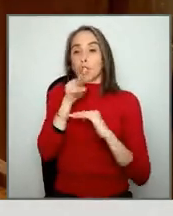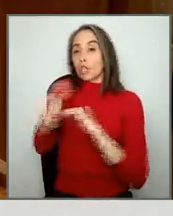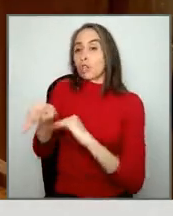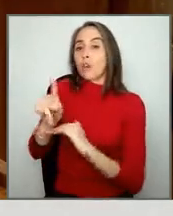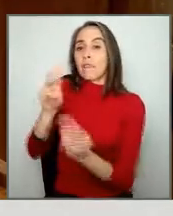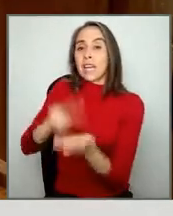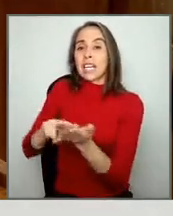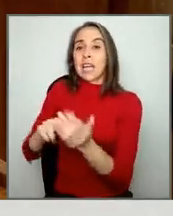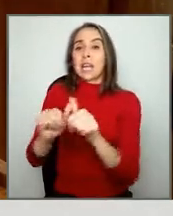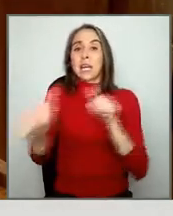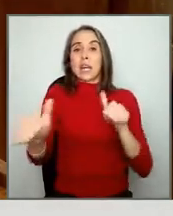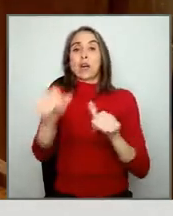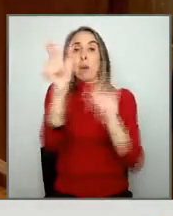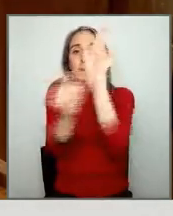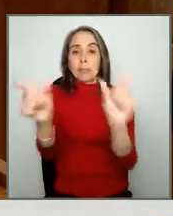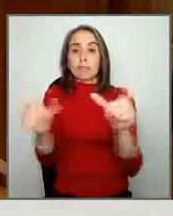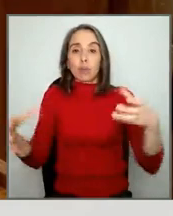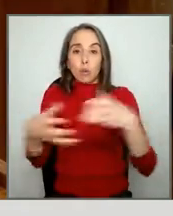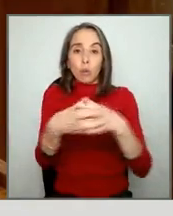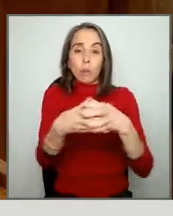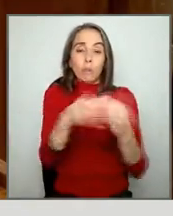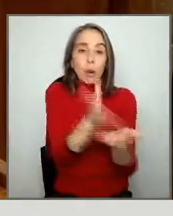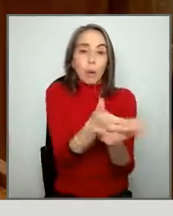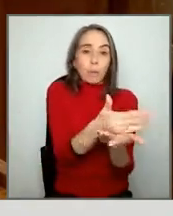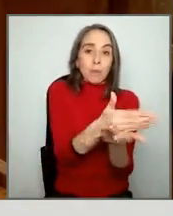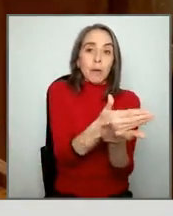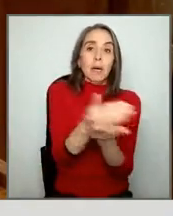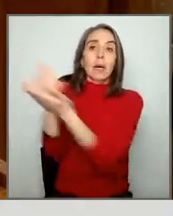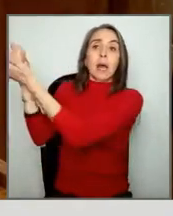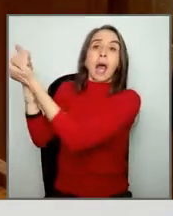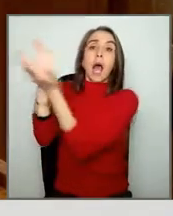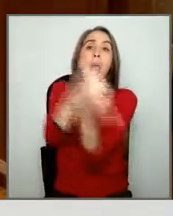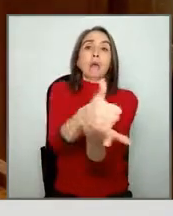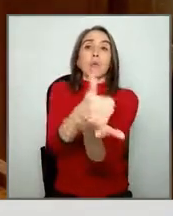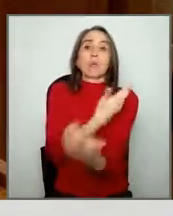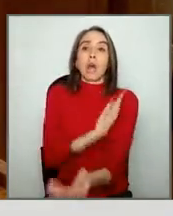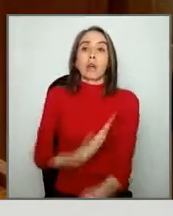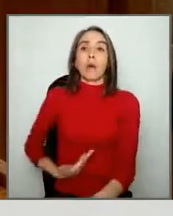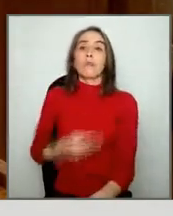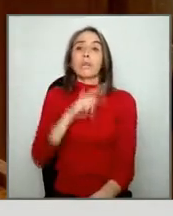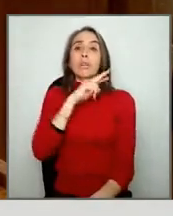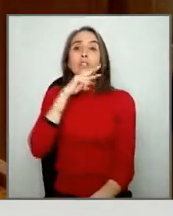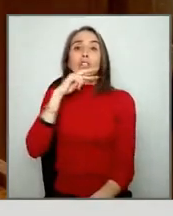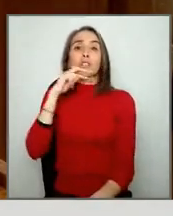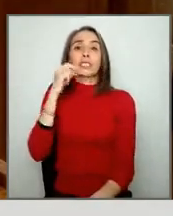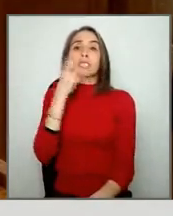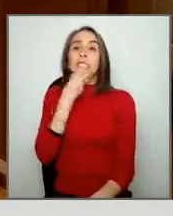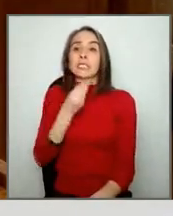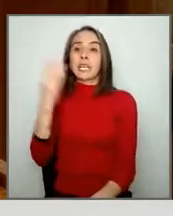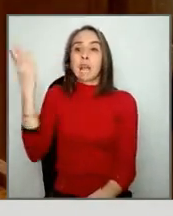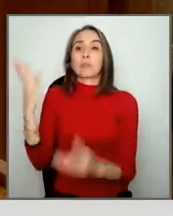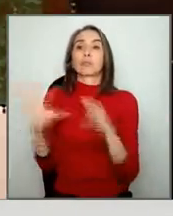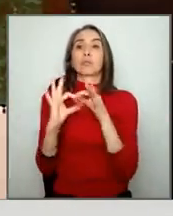se organicen y empiecen a buscar ayuda probablemente con el gobierno de Israel Muchas gracias señor presidente